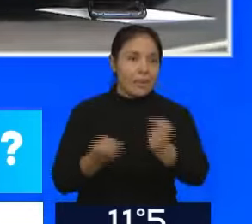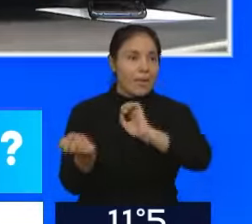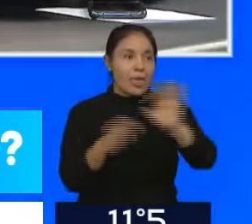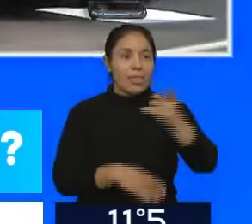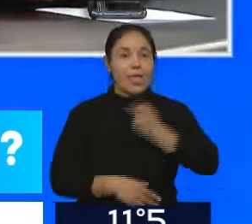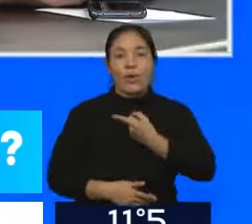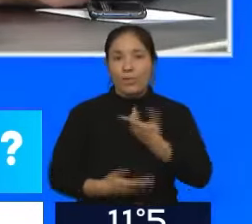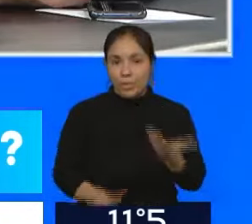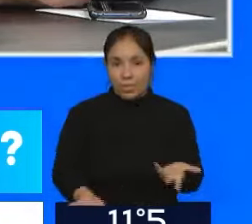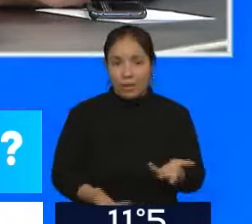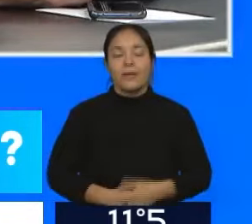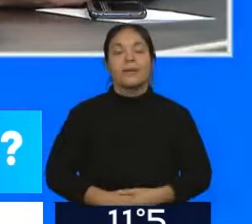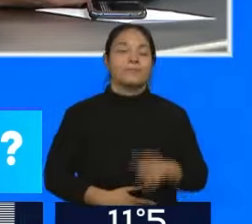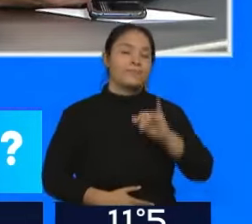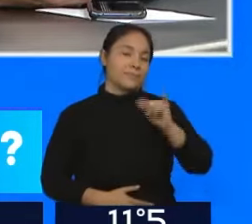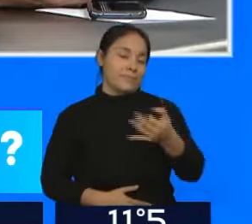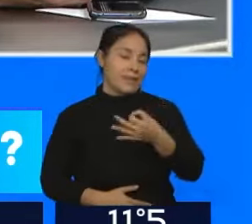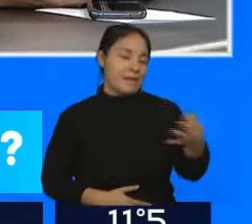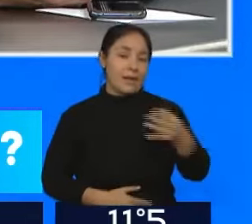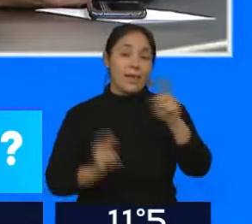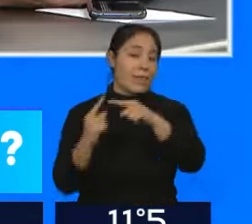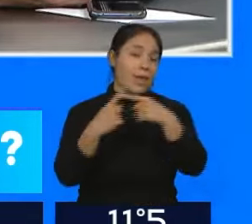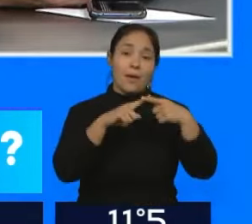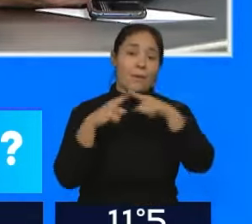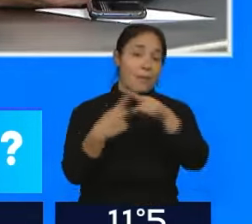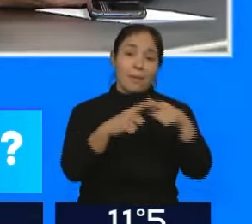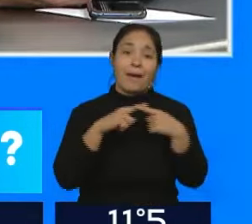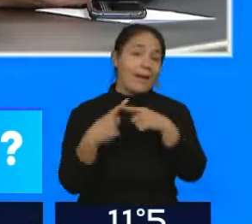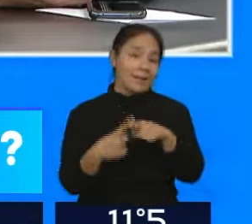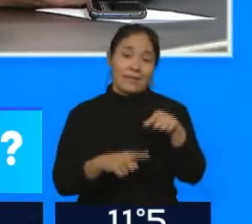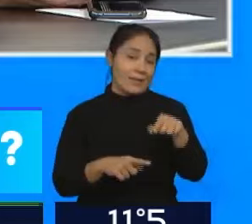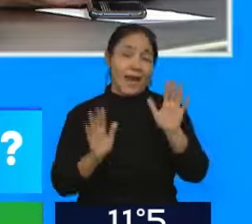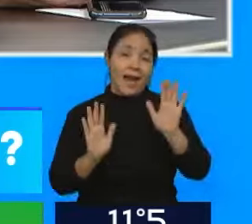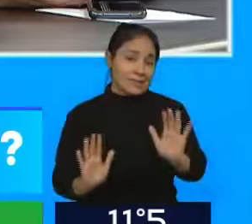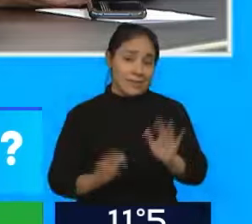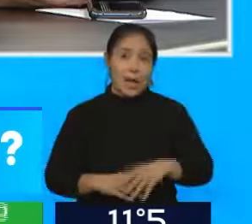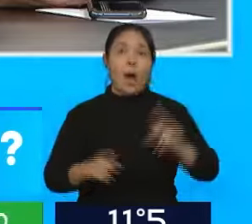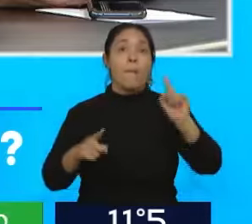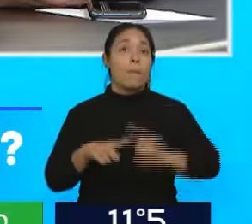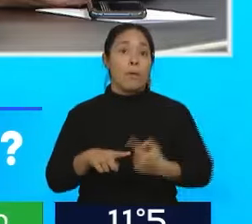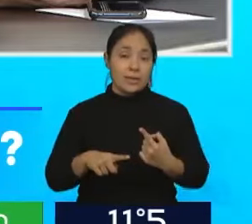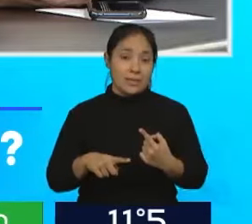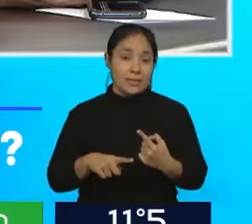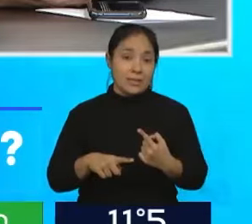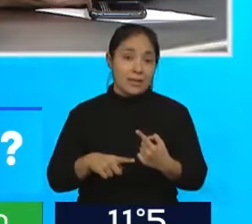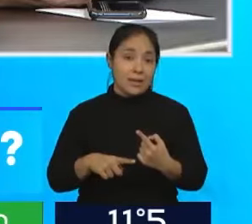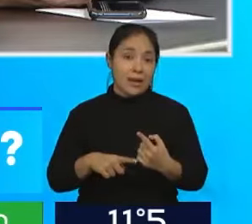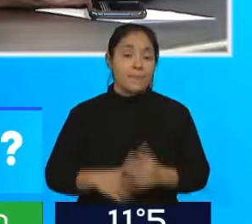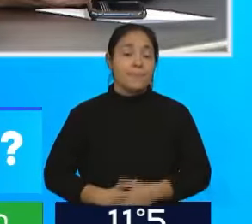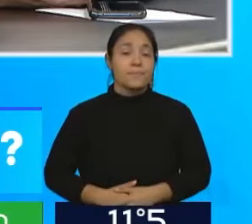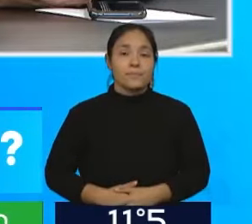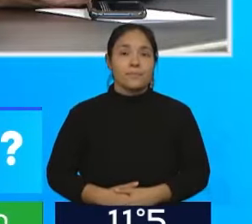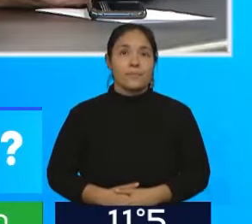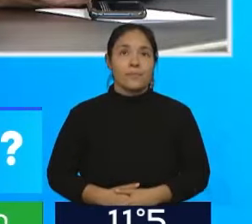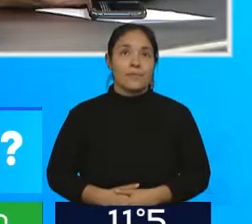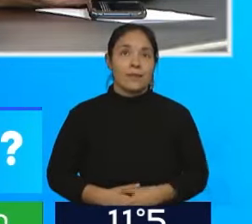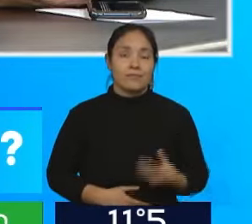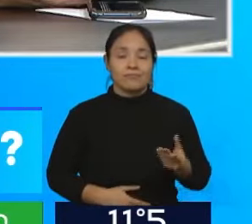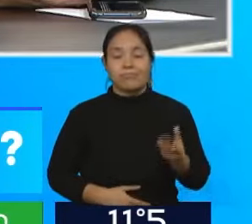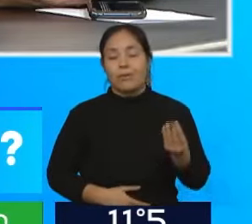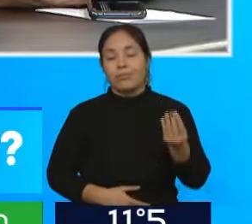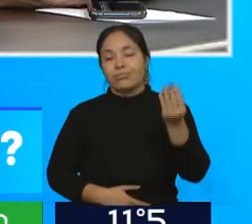pero claro, sí, seguro. A ver, son los debates pendientes en donde la política, muchas veces una